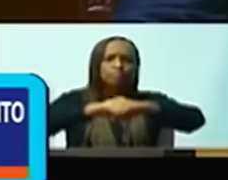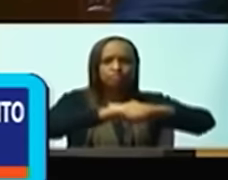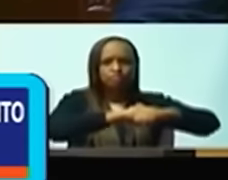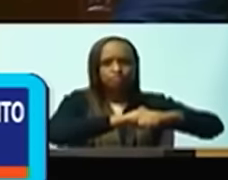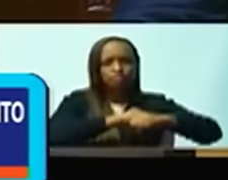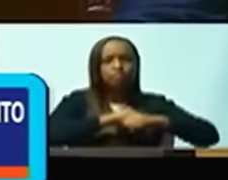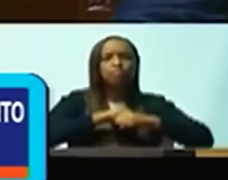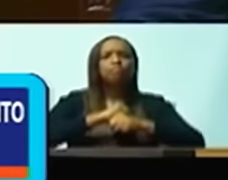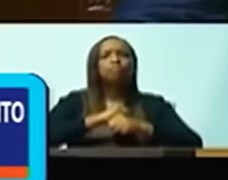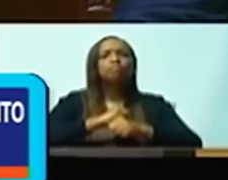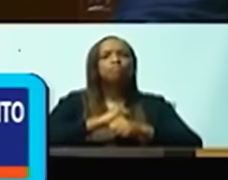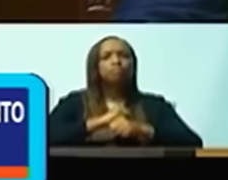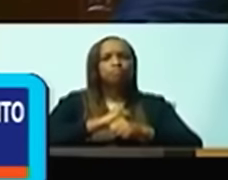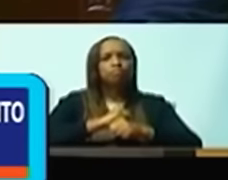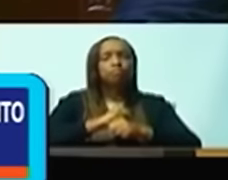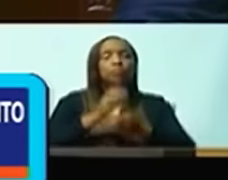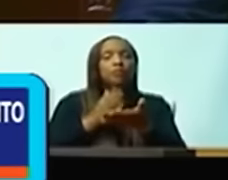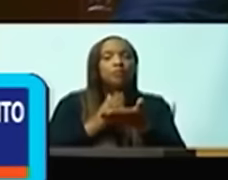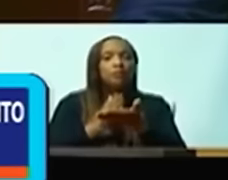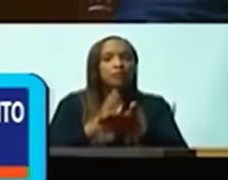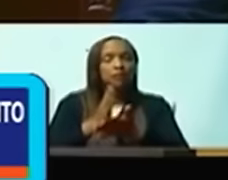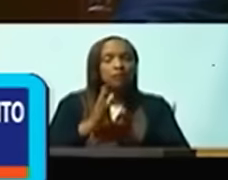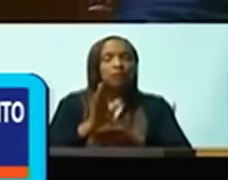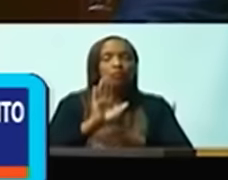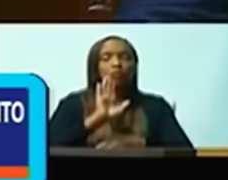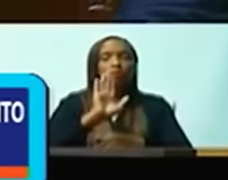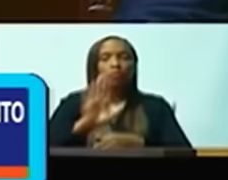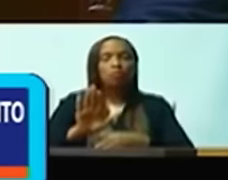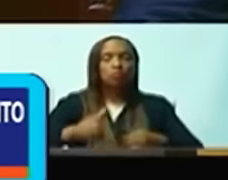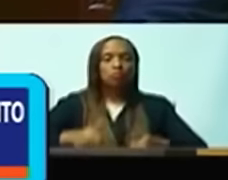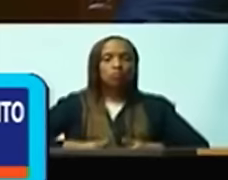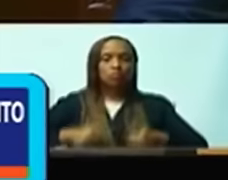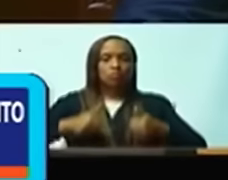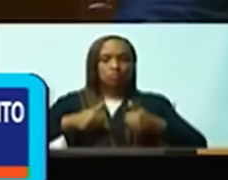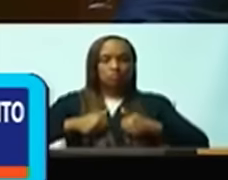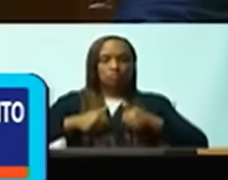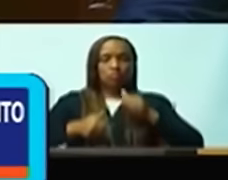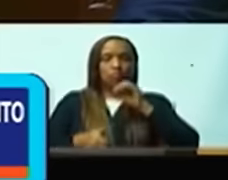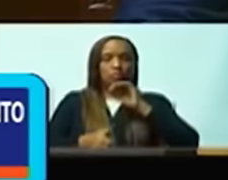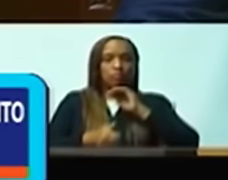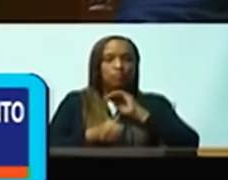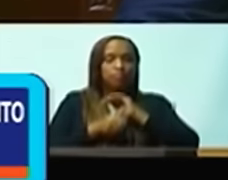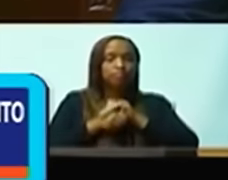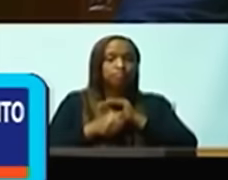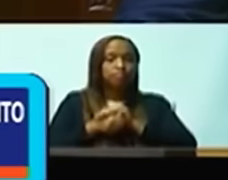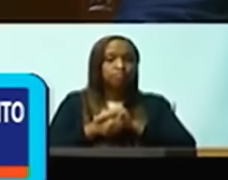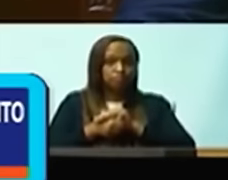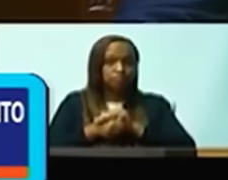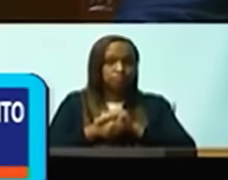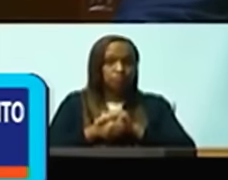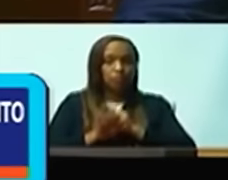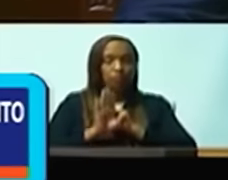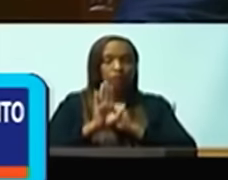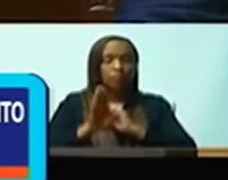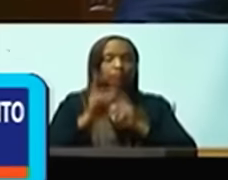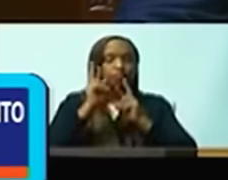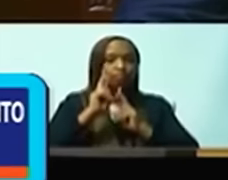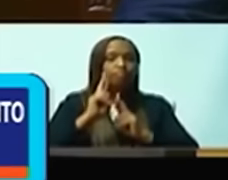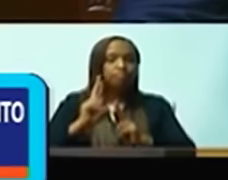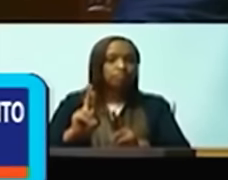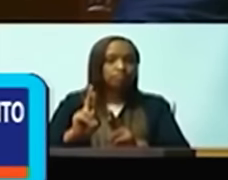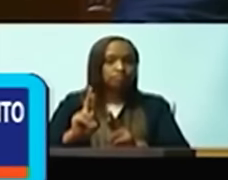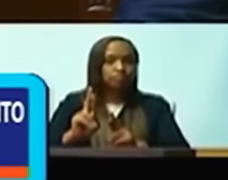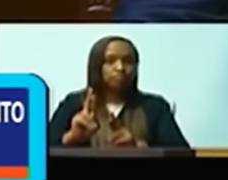honor personal, eso es lo que se le añade. Y el artículo sigue diciendo, estarán obligadas a entregar a la Dirección Nacional